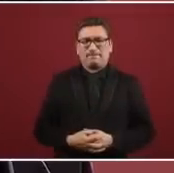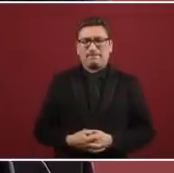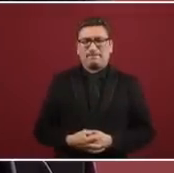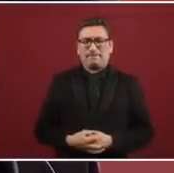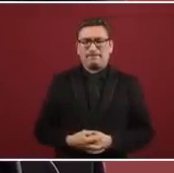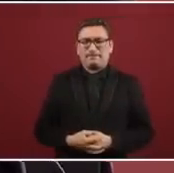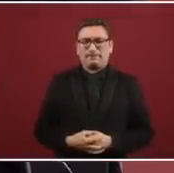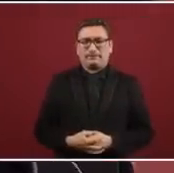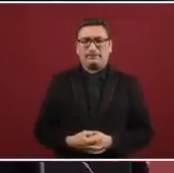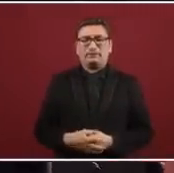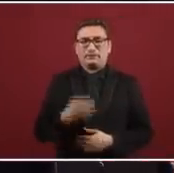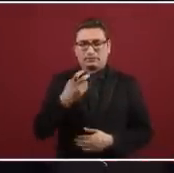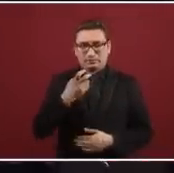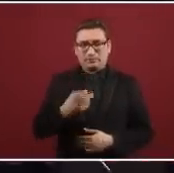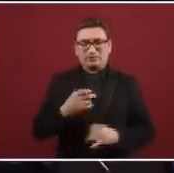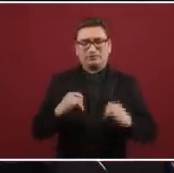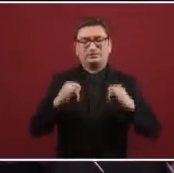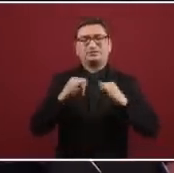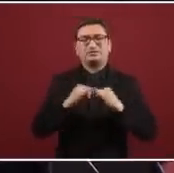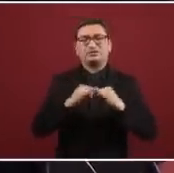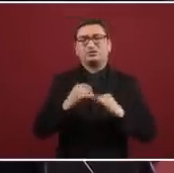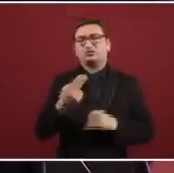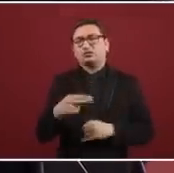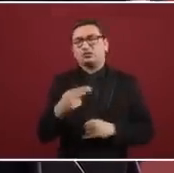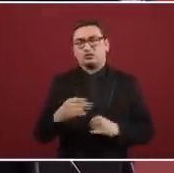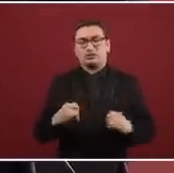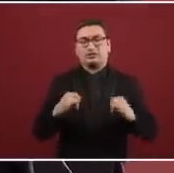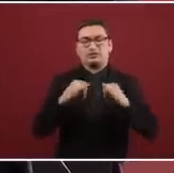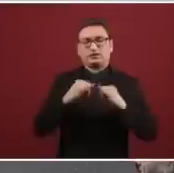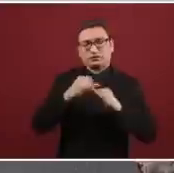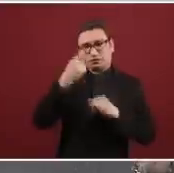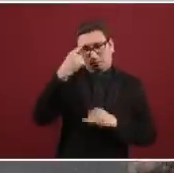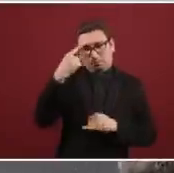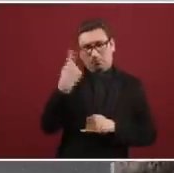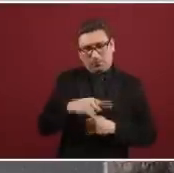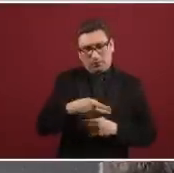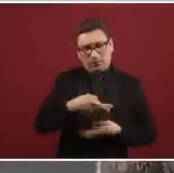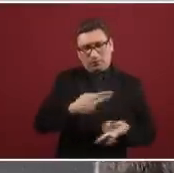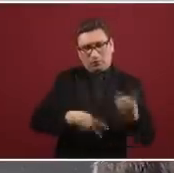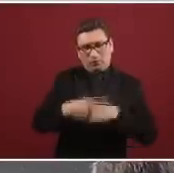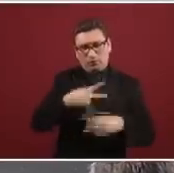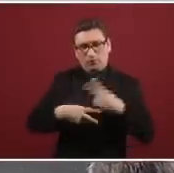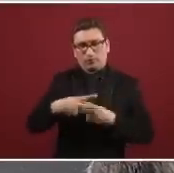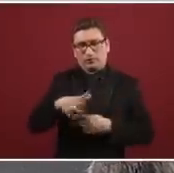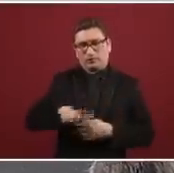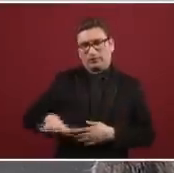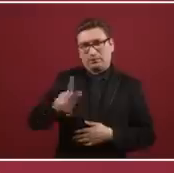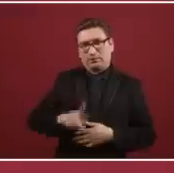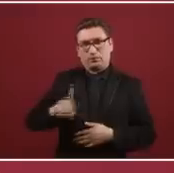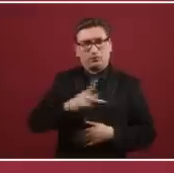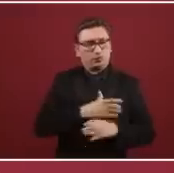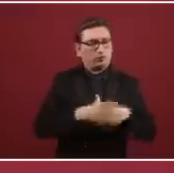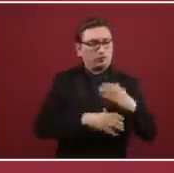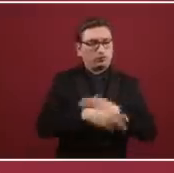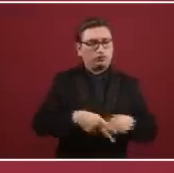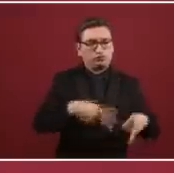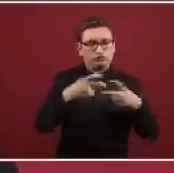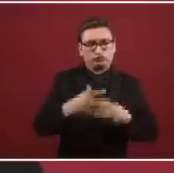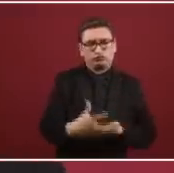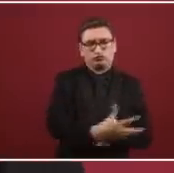Y por eso el instituto se llama así, Instituto para Devolverle al Pueblo lo Robado.